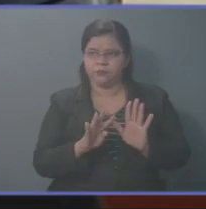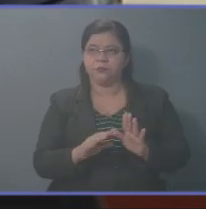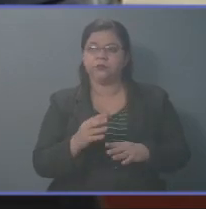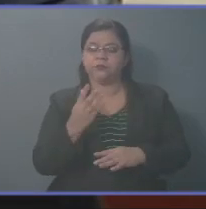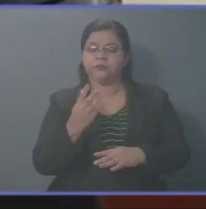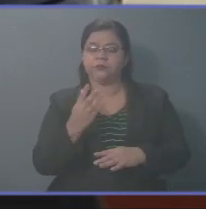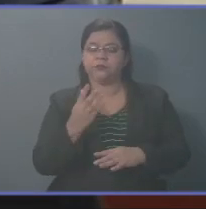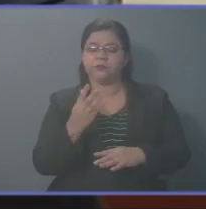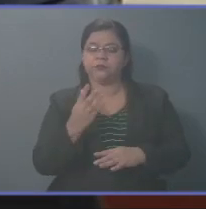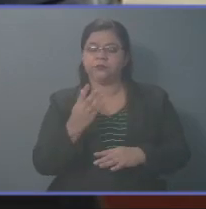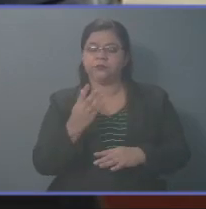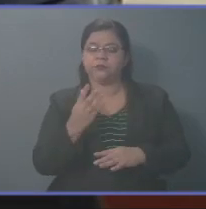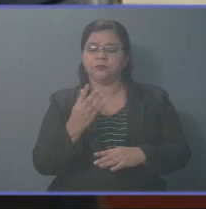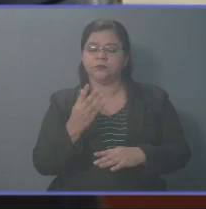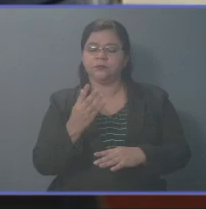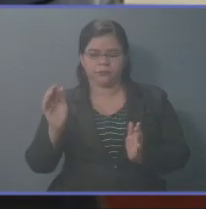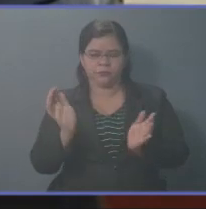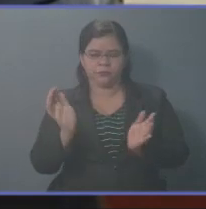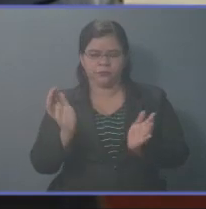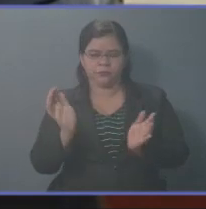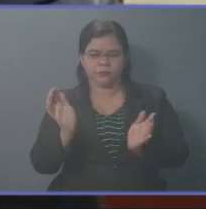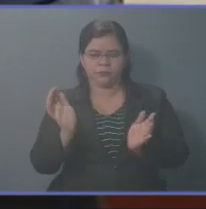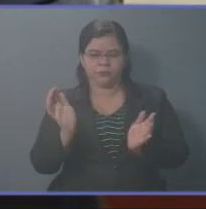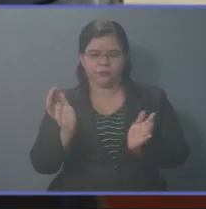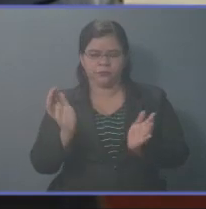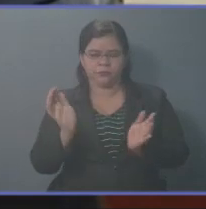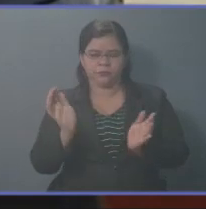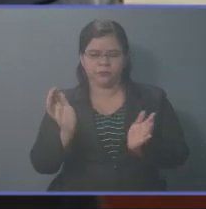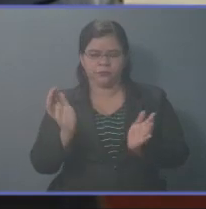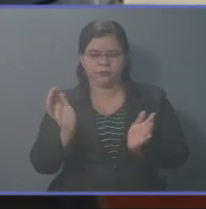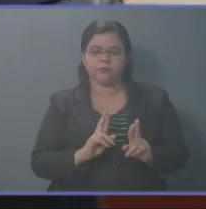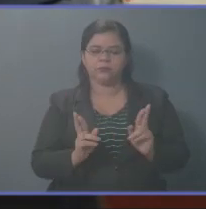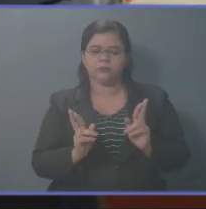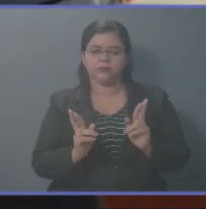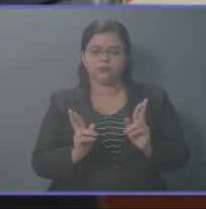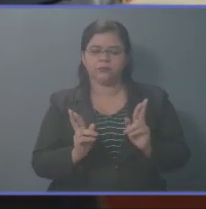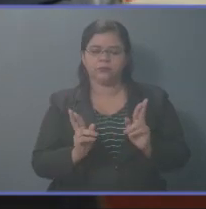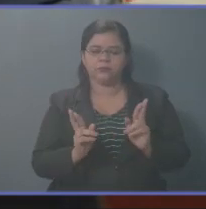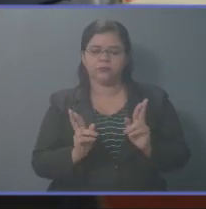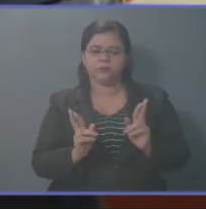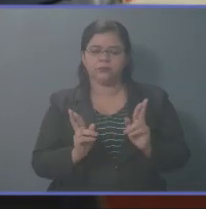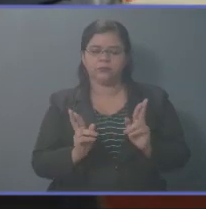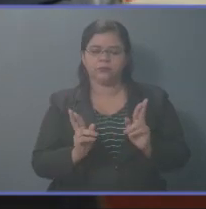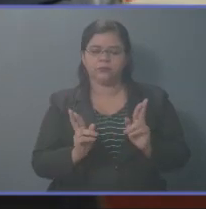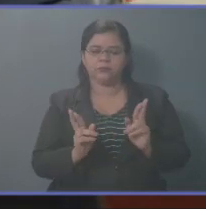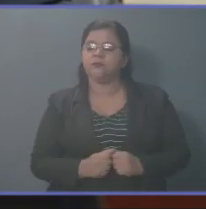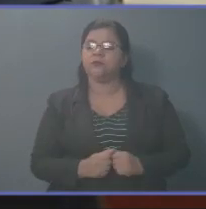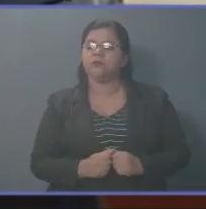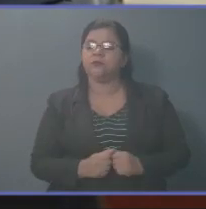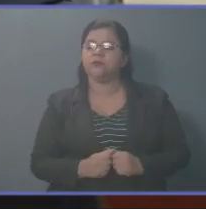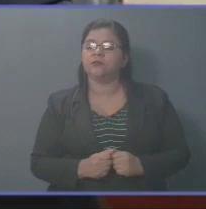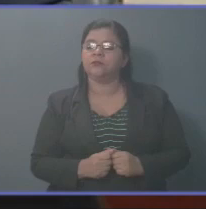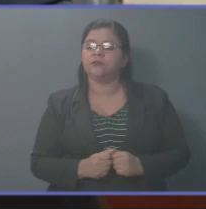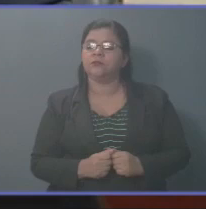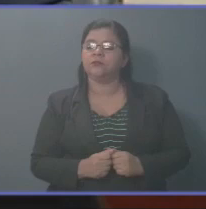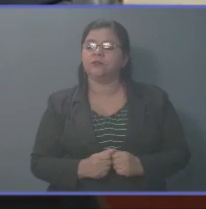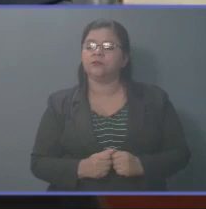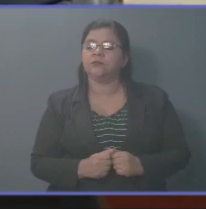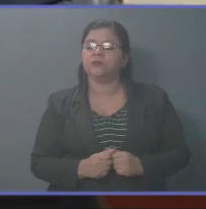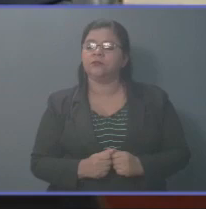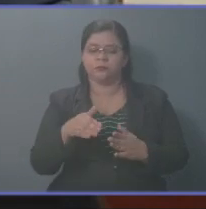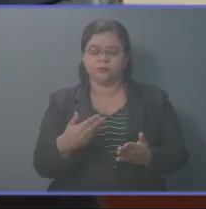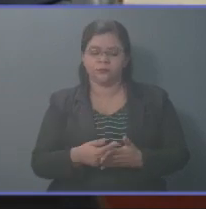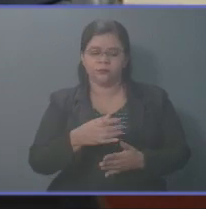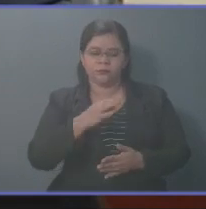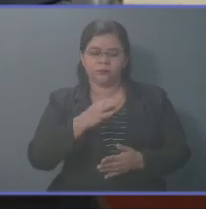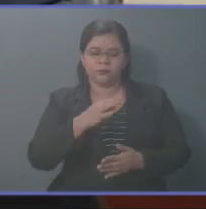del 26 de mayo de ese mismo año. Artículo 3. Reformas el artículo 11 de la siguiente manera. Artículo 11. El pago de los